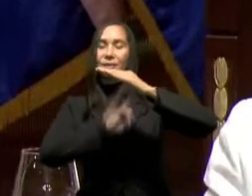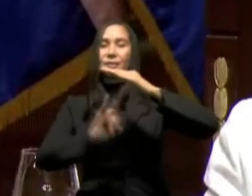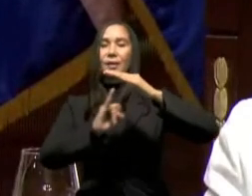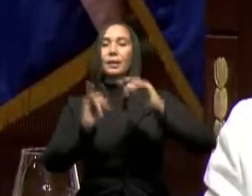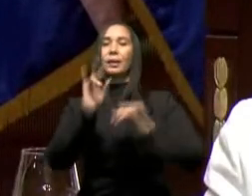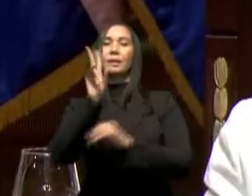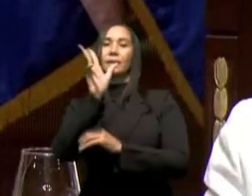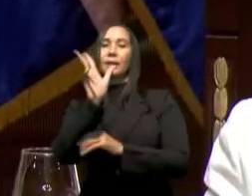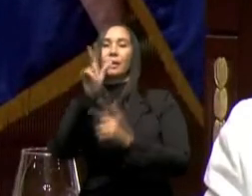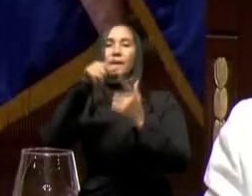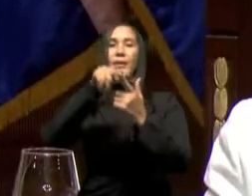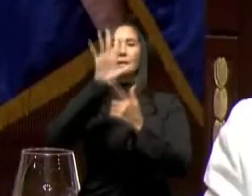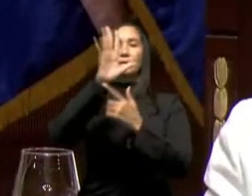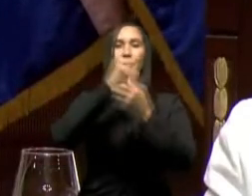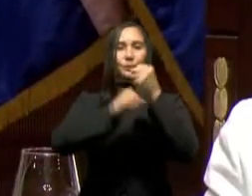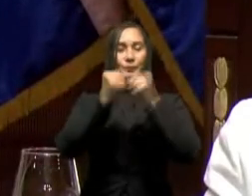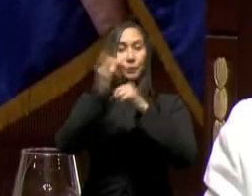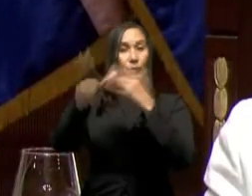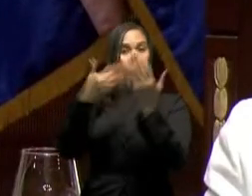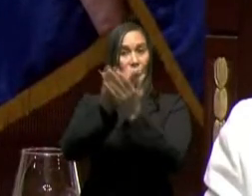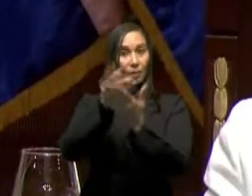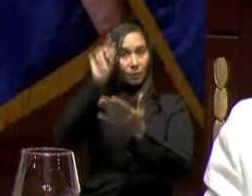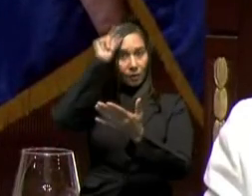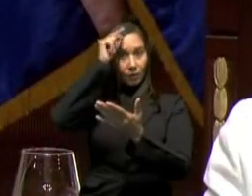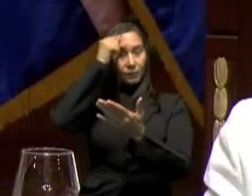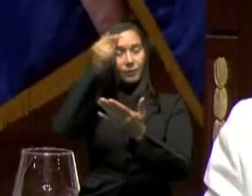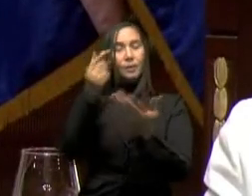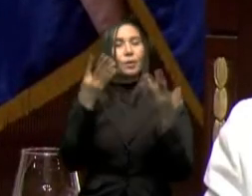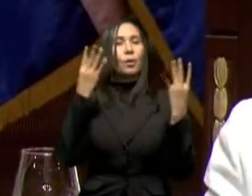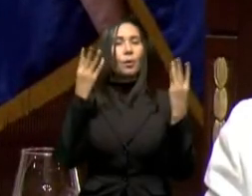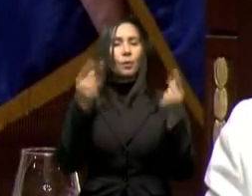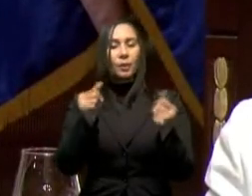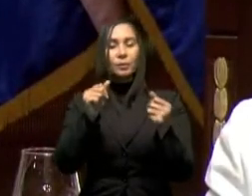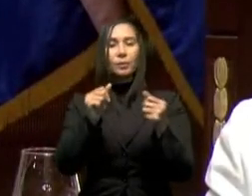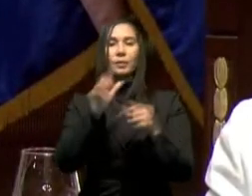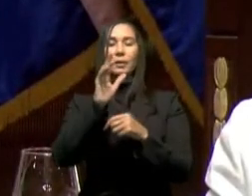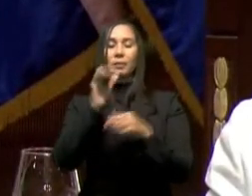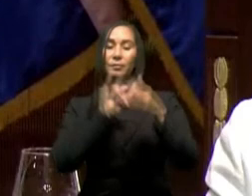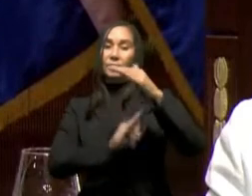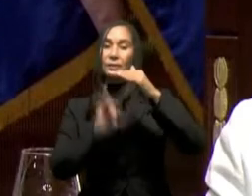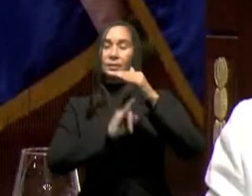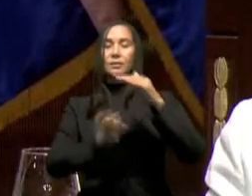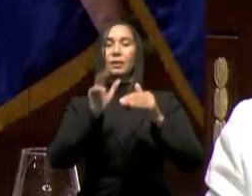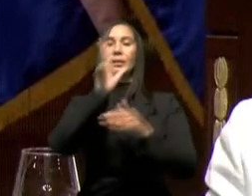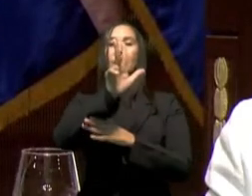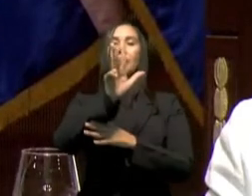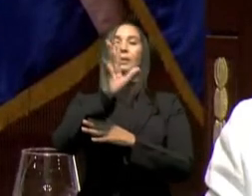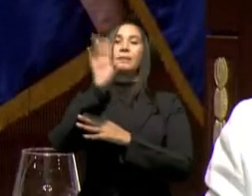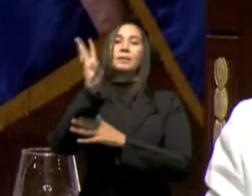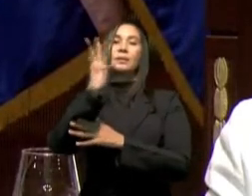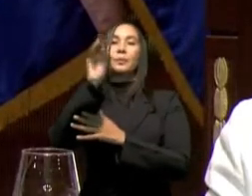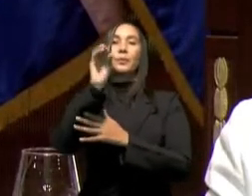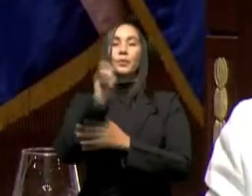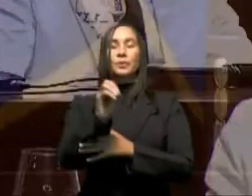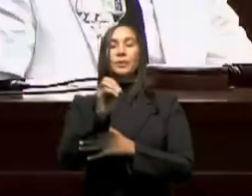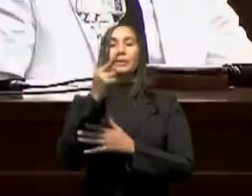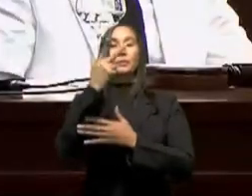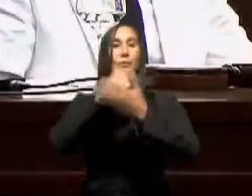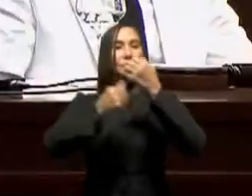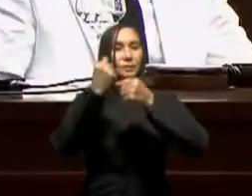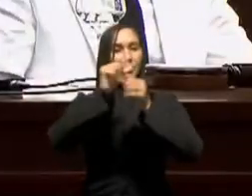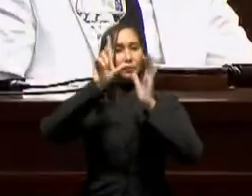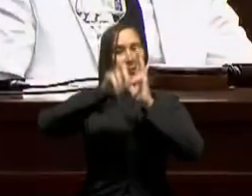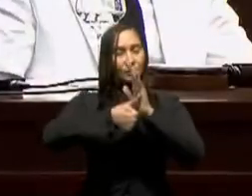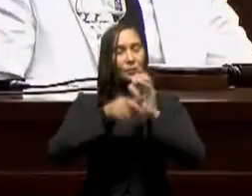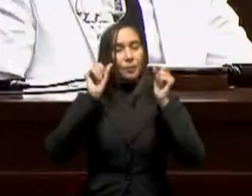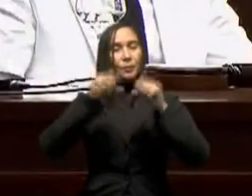3 a 5 años. A nuestra llegada al gobierno, la tasa de cobertura para ese nivel era de un 36%, y 3 años